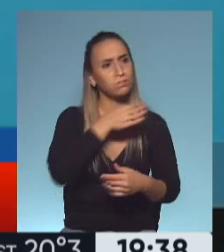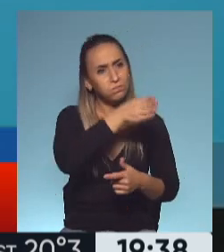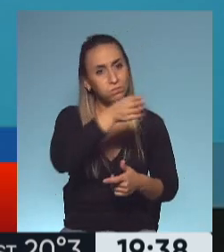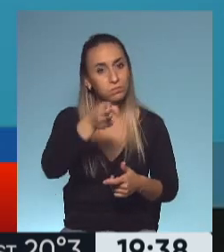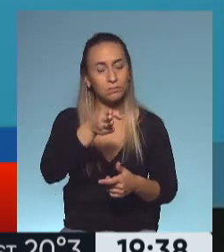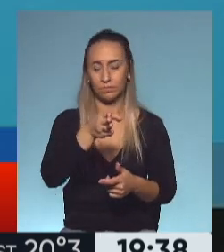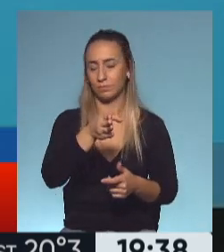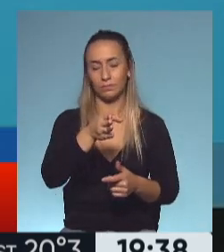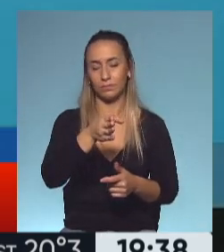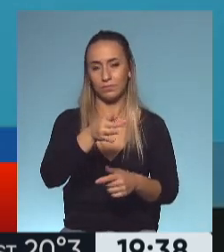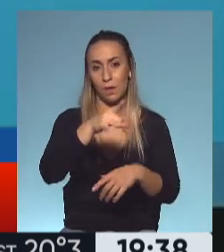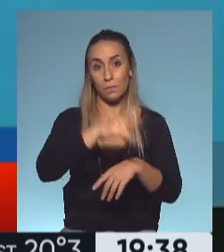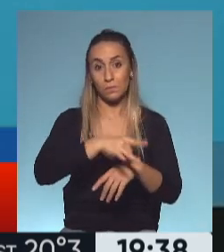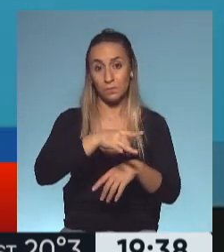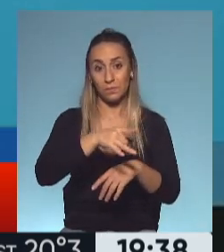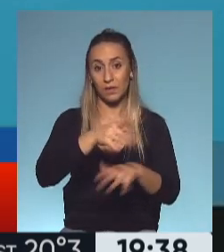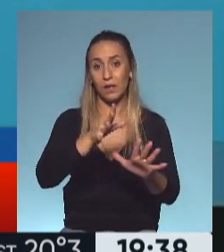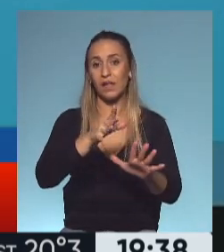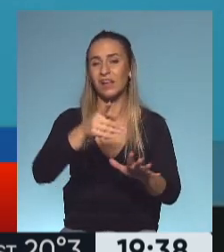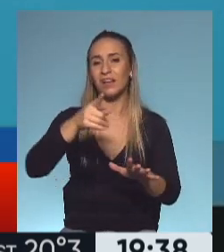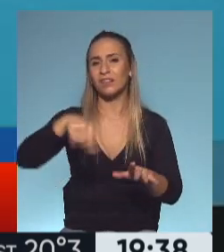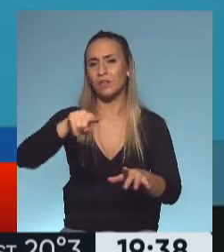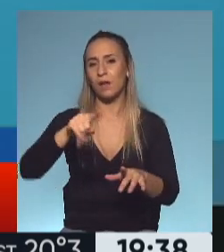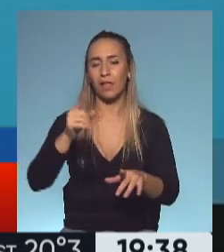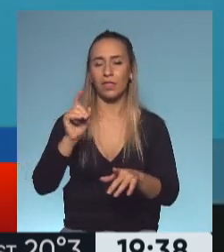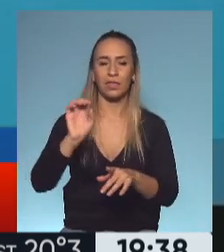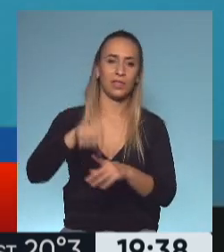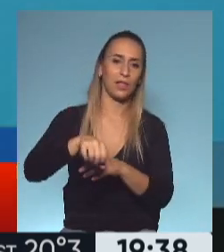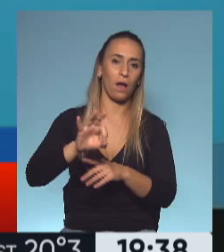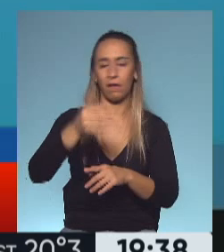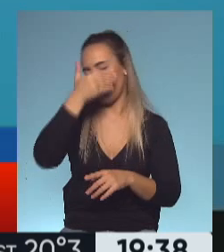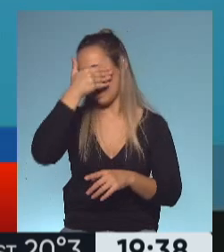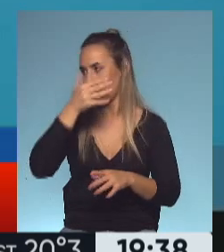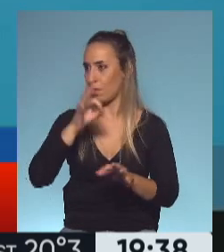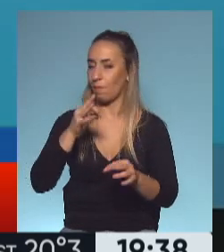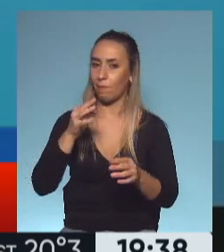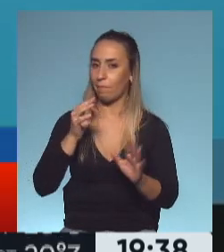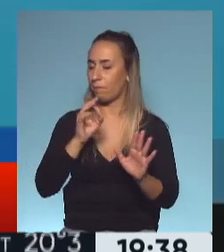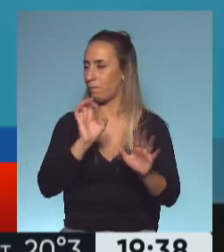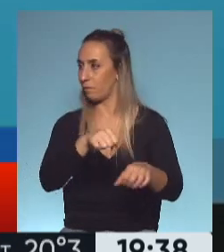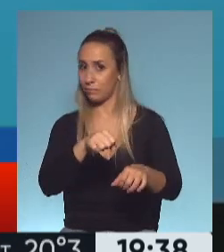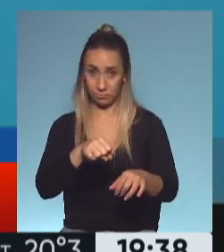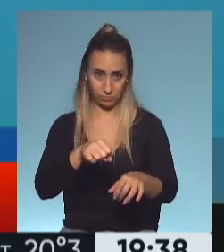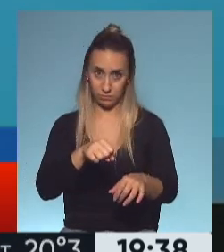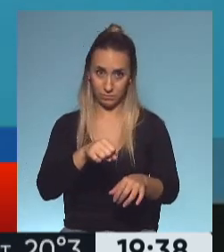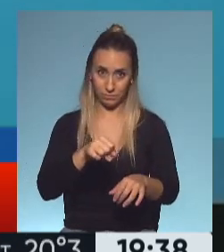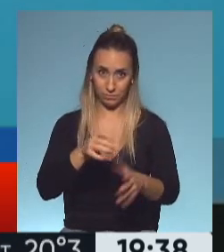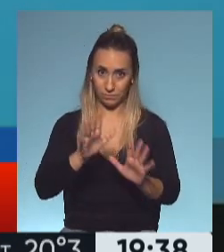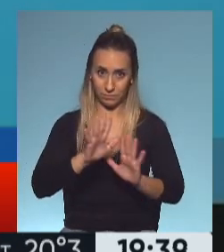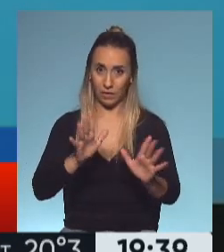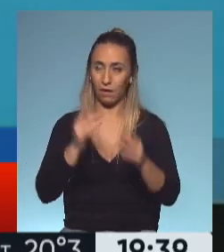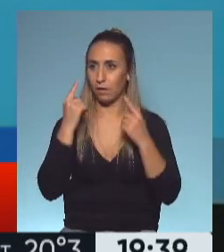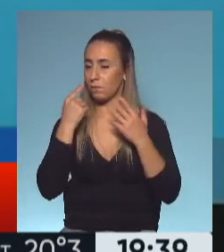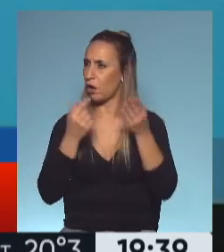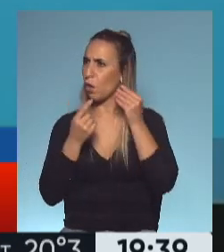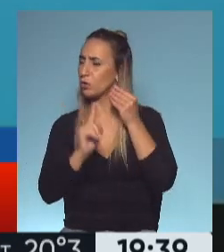No pueden más hacerse ni los distraídos, ni los ciegos, ni los sordos. En las terapias intensivas